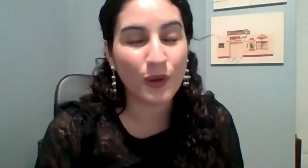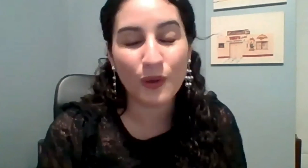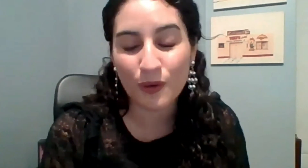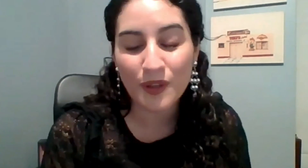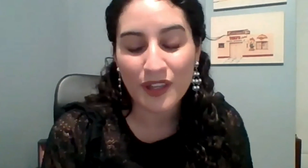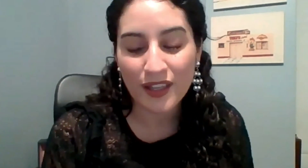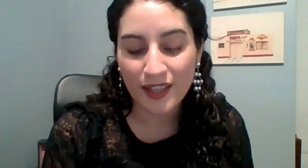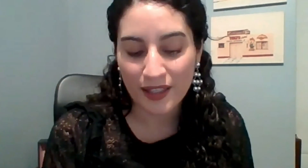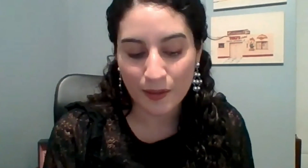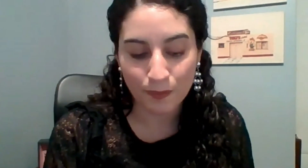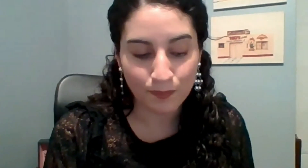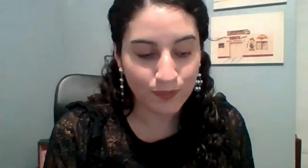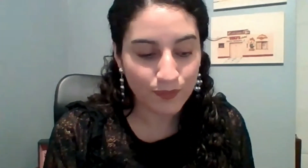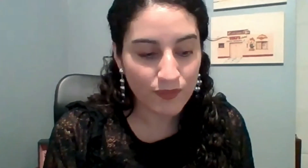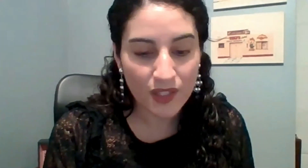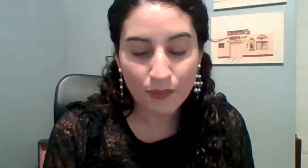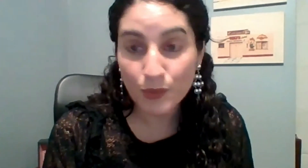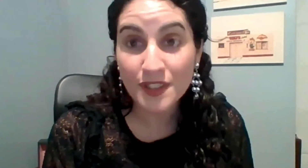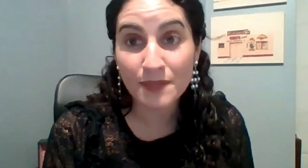sobre todo